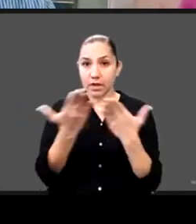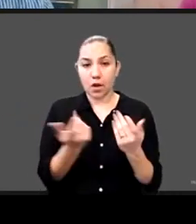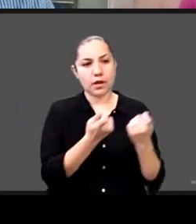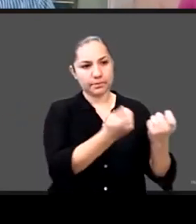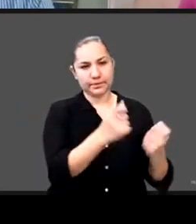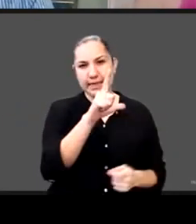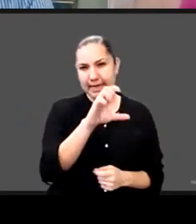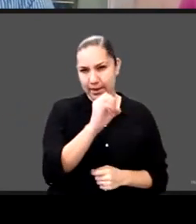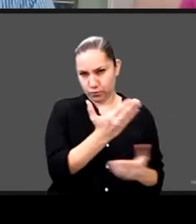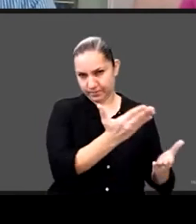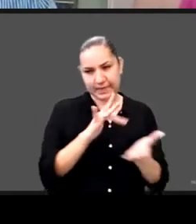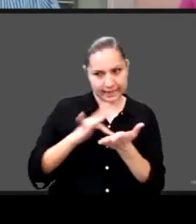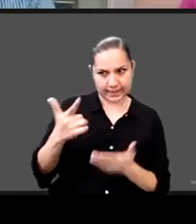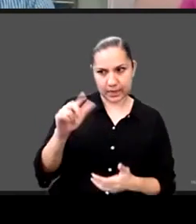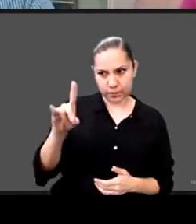favor.